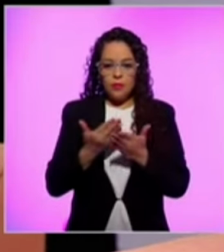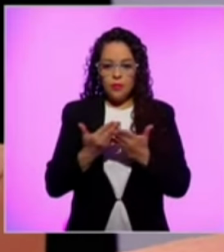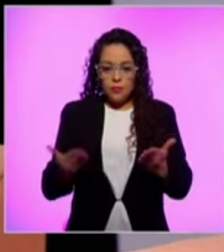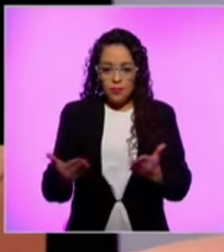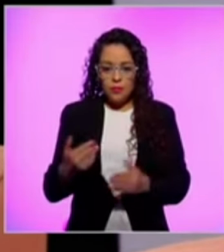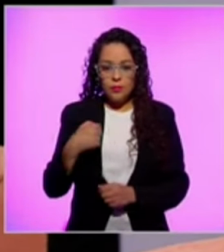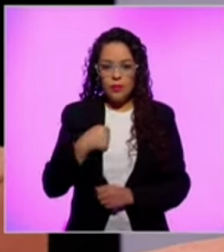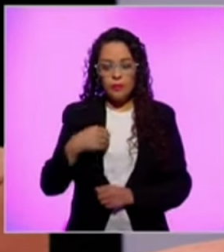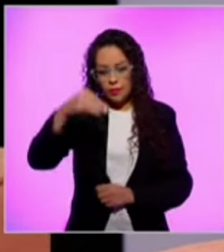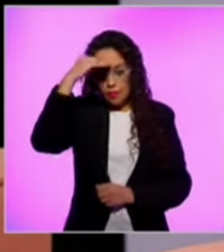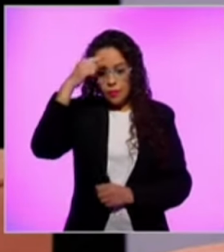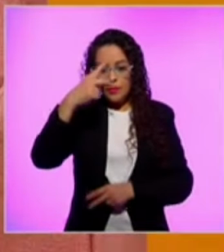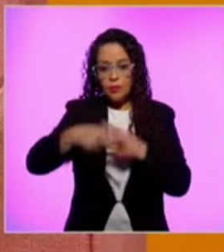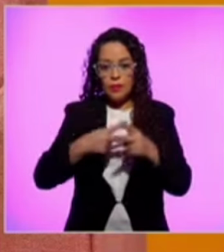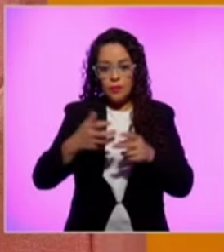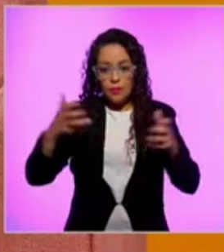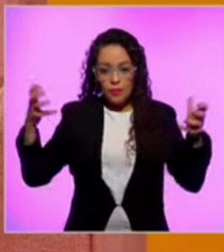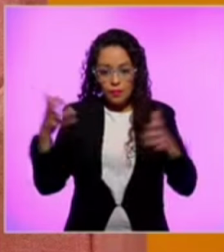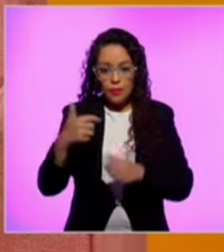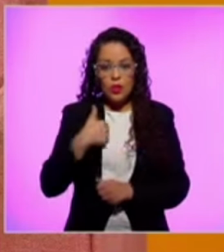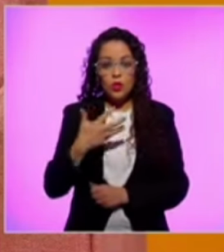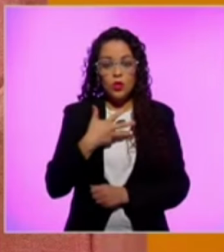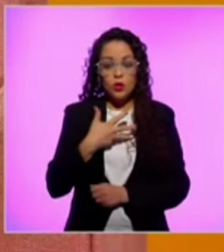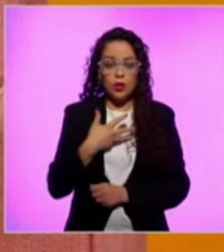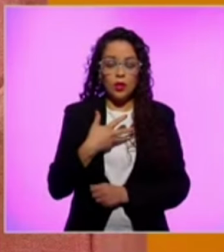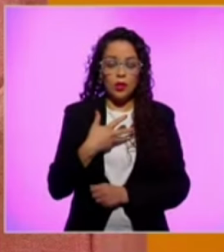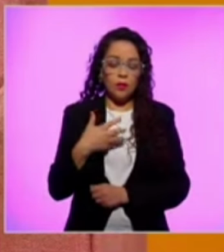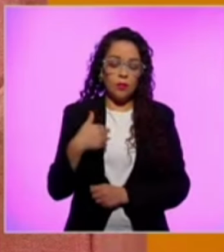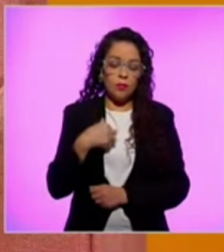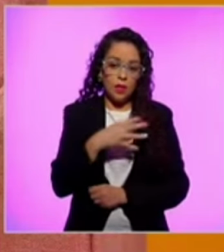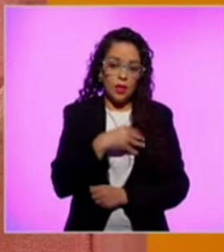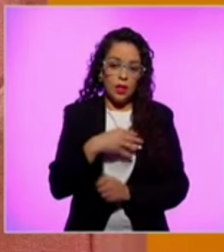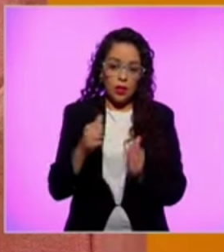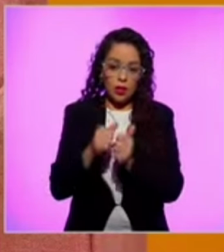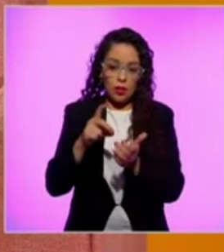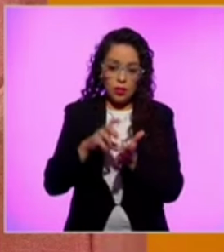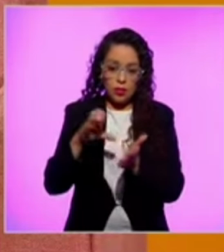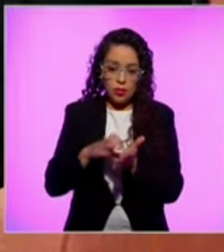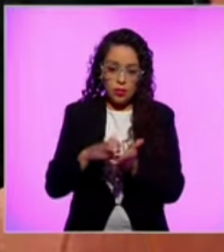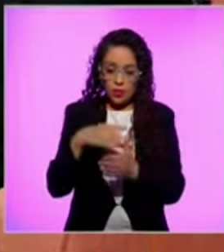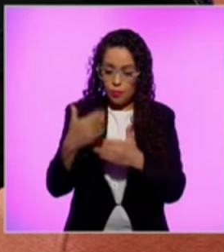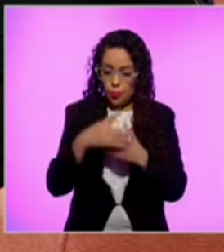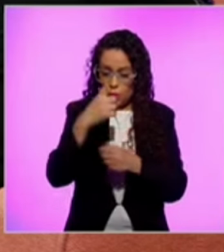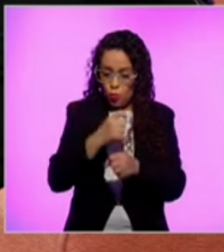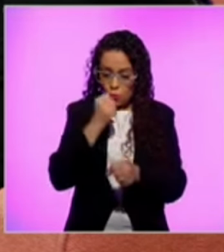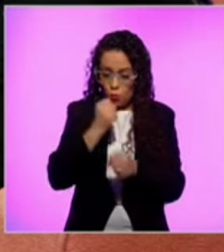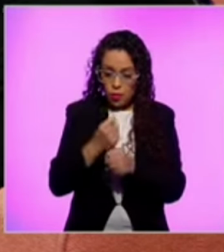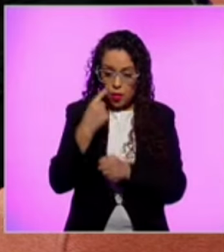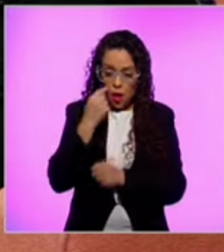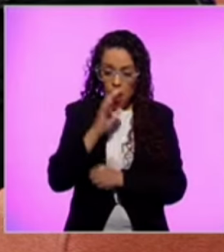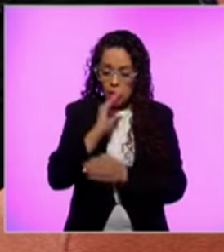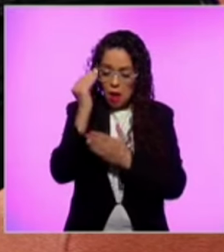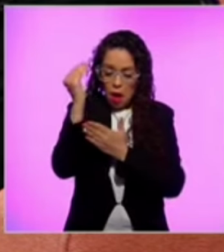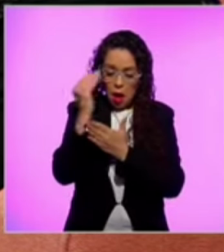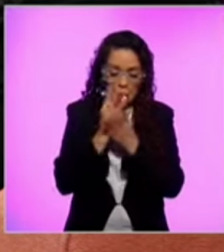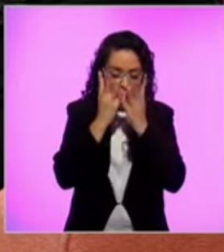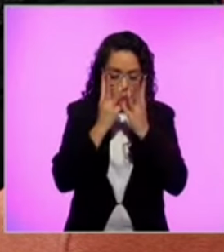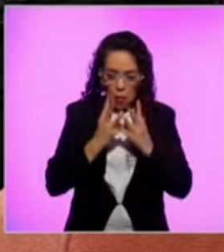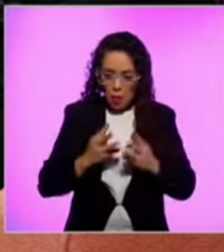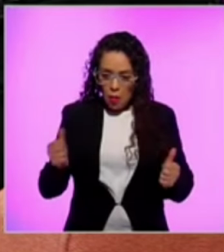cuernos, tengo una niña con discapacidad que va a perder la vista en un año, porque fue lo que me dijeron los doctores. O una de dos, o me pongo a llorar y hacerme